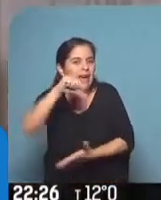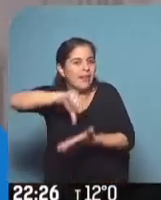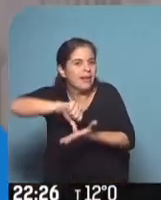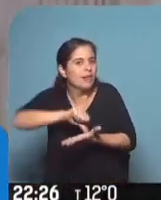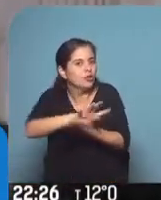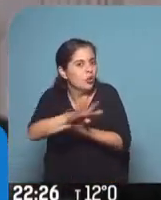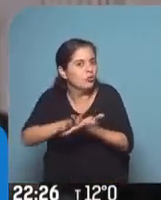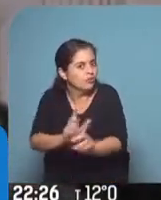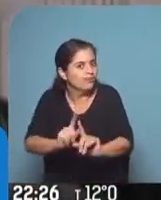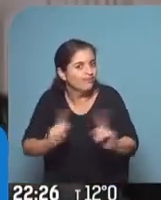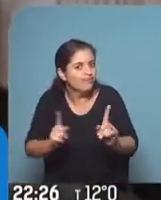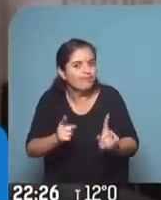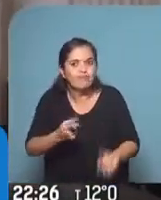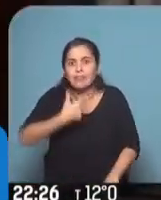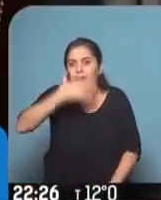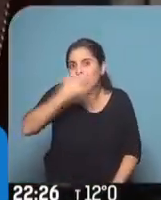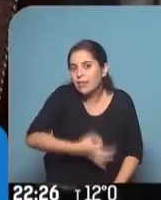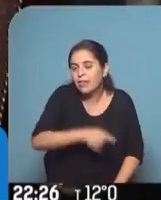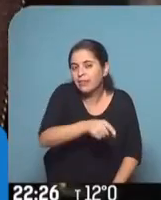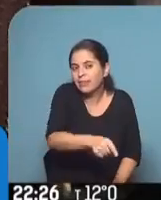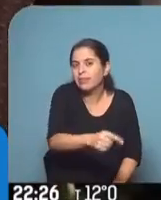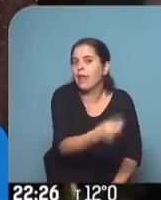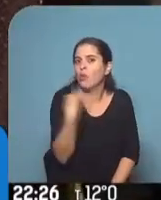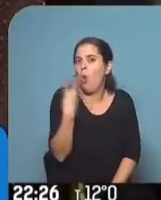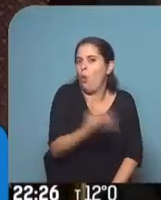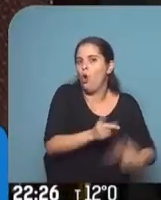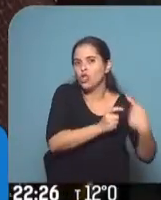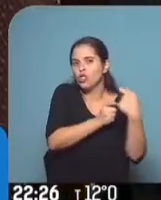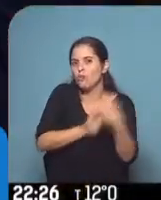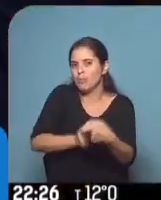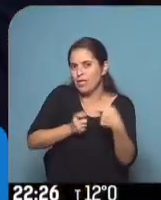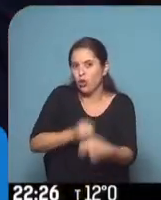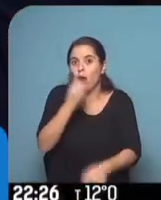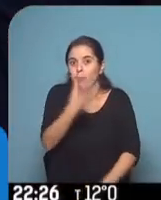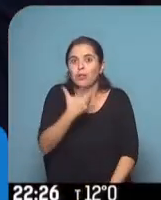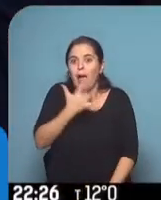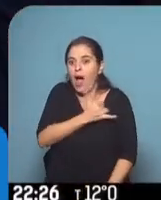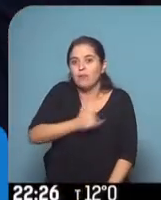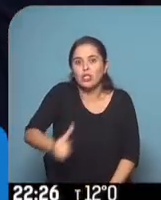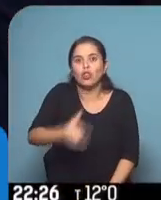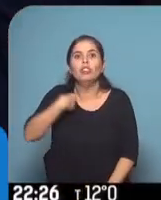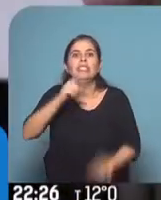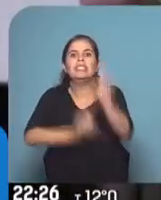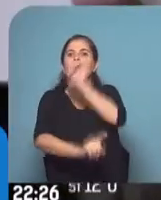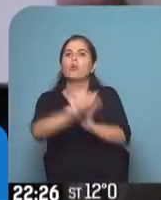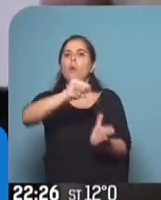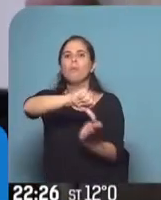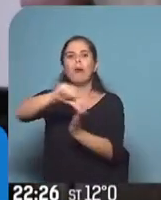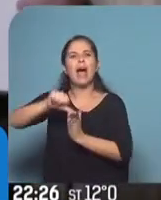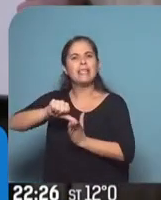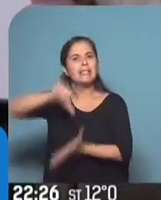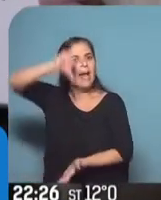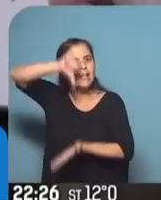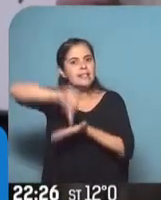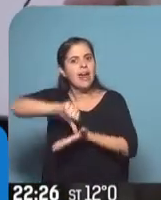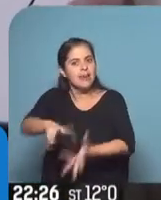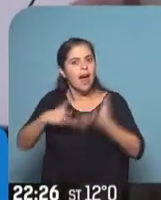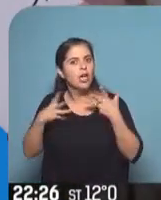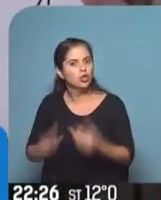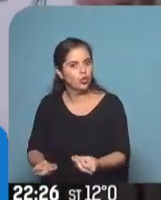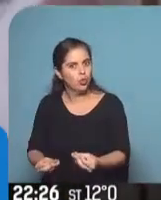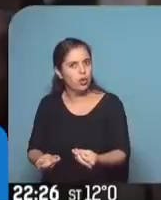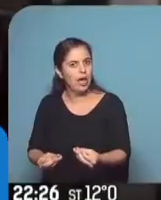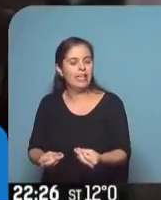Washington quien empuja a los iraníes a esta movida, ya que anunció penalidades para cualquier país que ayude a Teherán a sacar uranio del país, tal